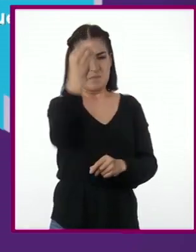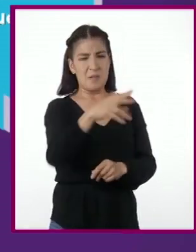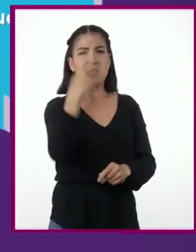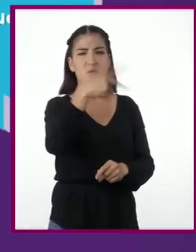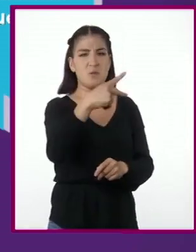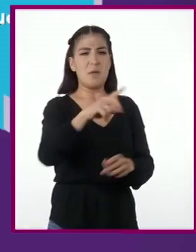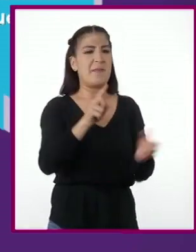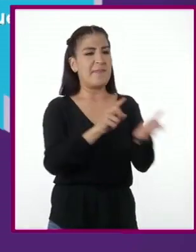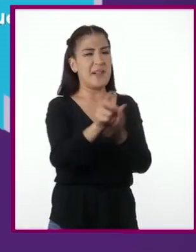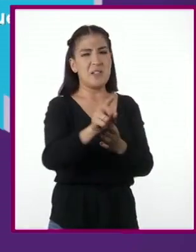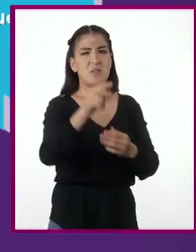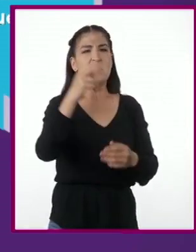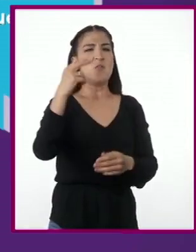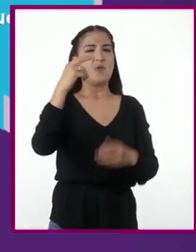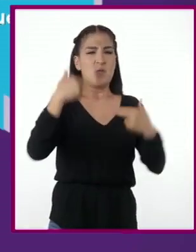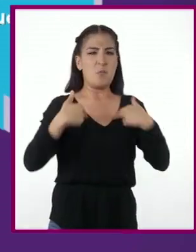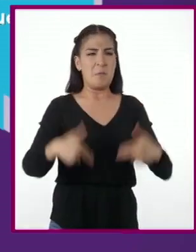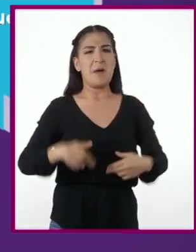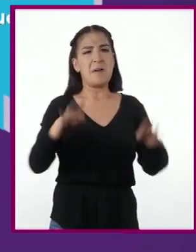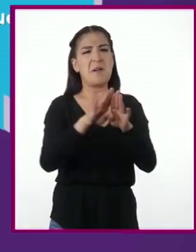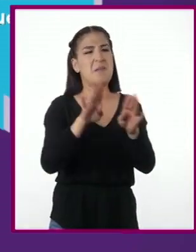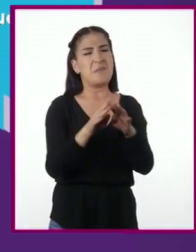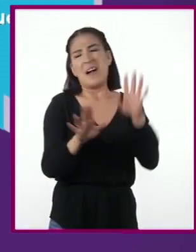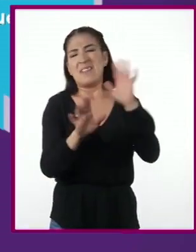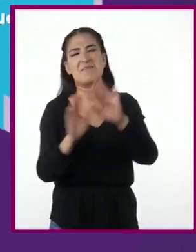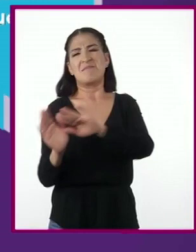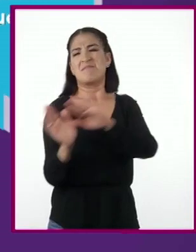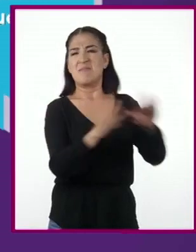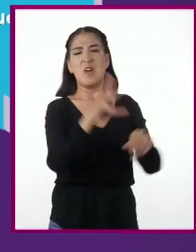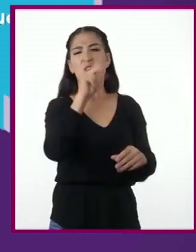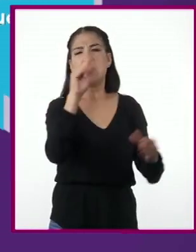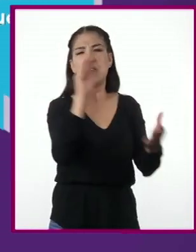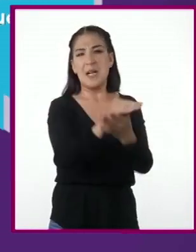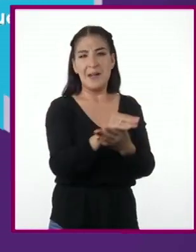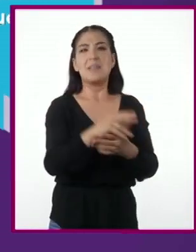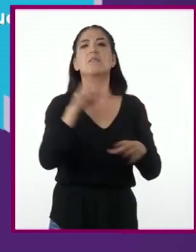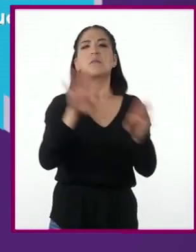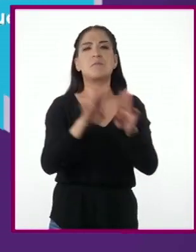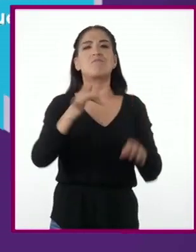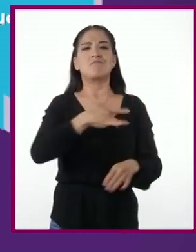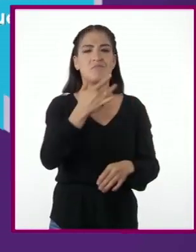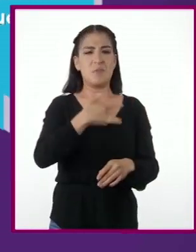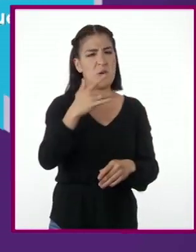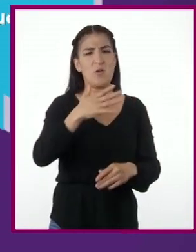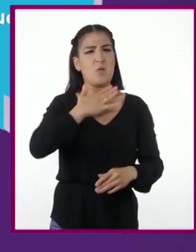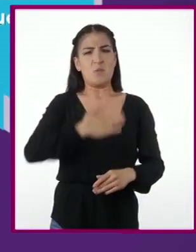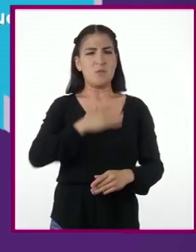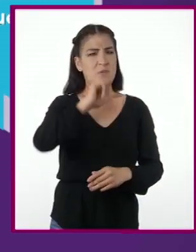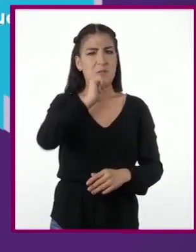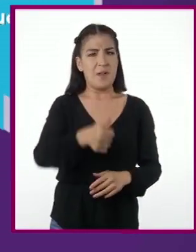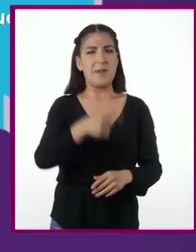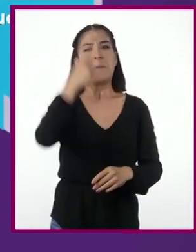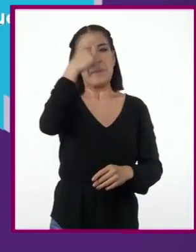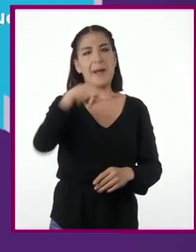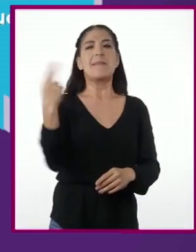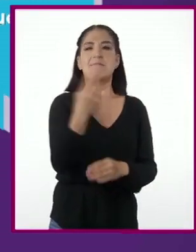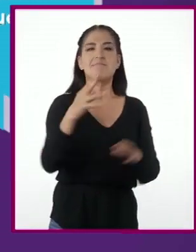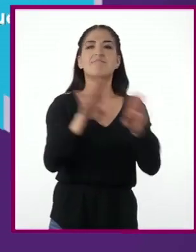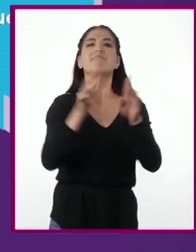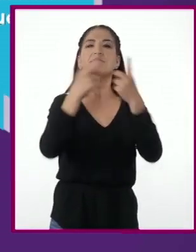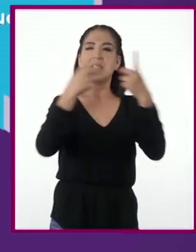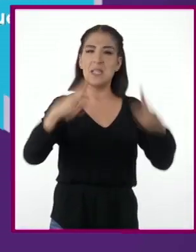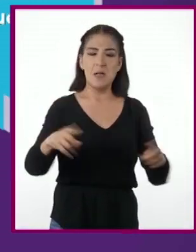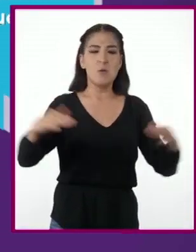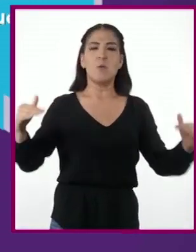son una realidad para miles de mujeres mexicanas. Erradicar estas injusticias es requisito indispensable para lograr el desarrollo